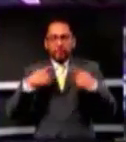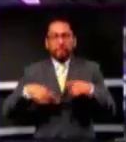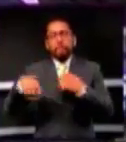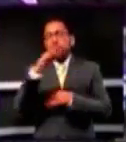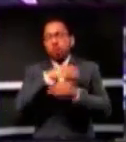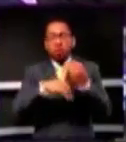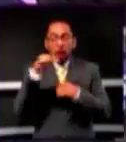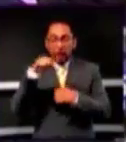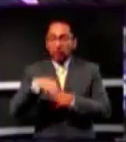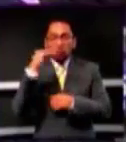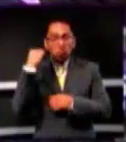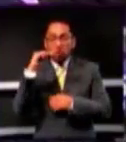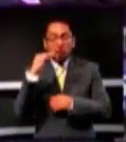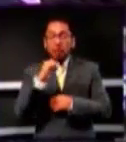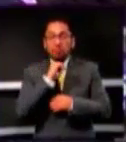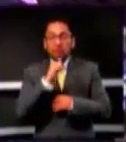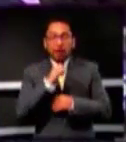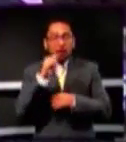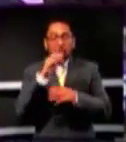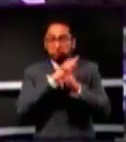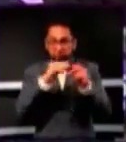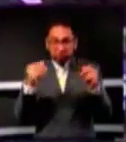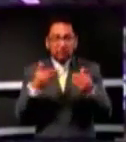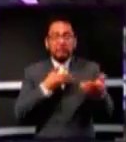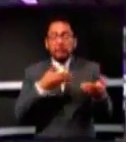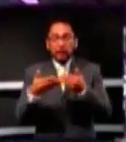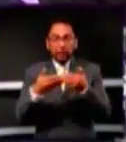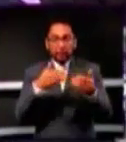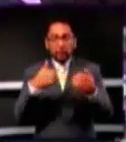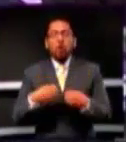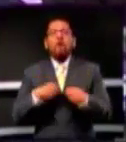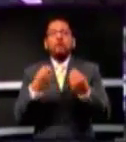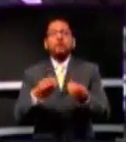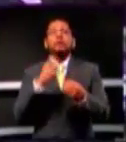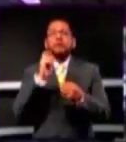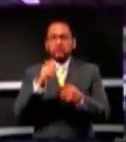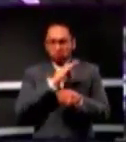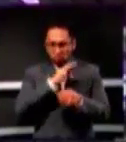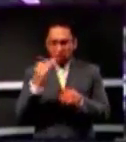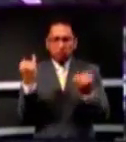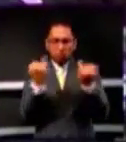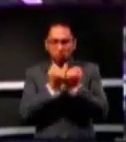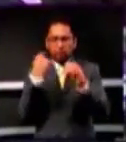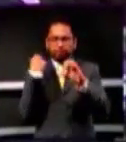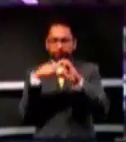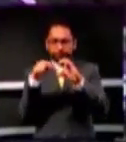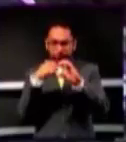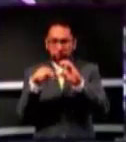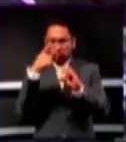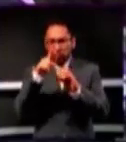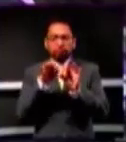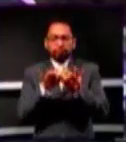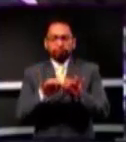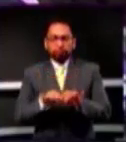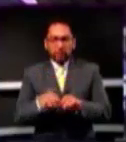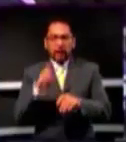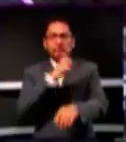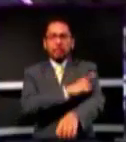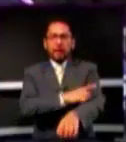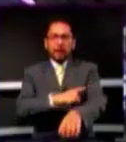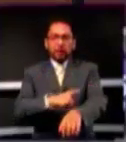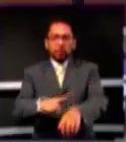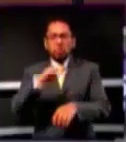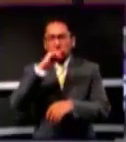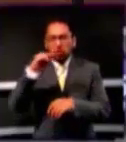incluso no se encuentra en Morelia todos los servicios que ofrecemos a través del correo electrónico. Entonces, nomás con que nos escriban Delegación